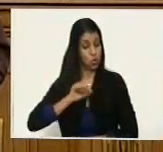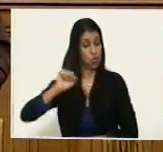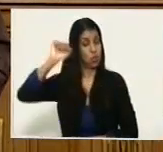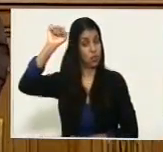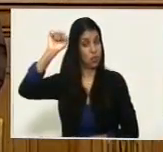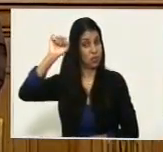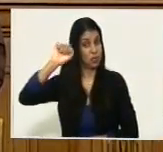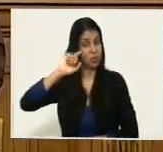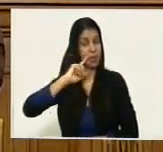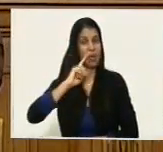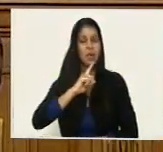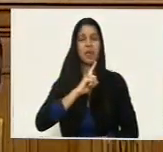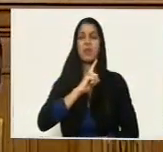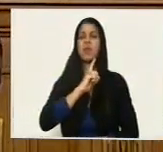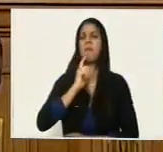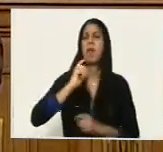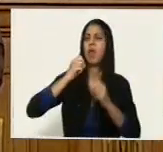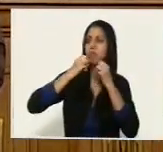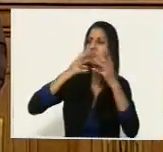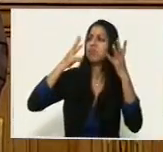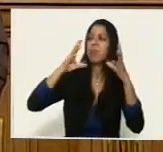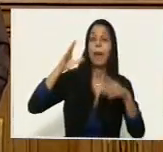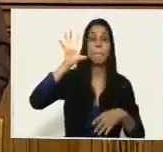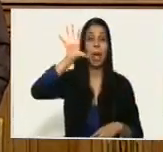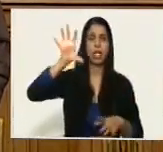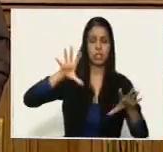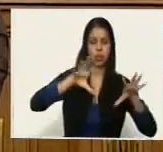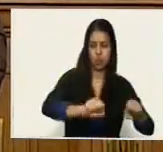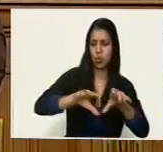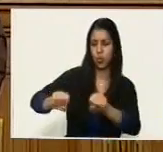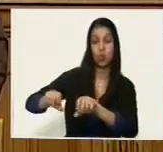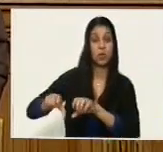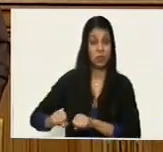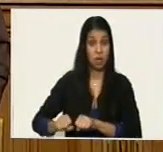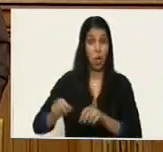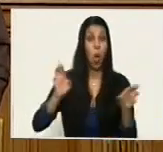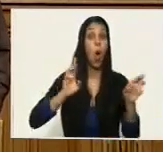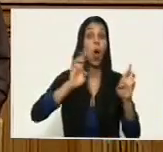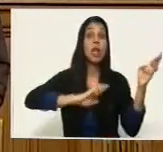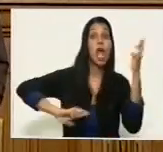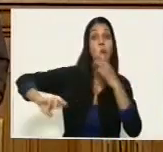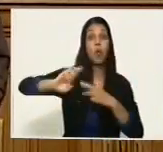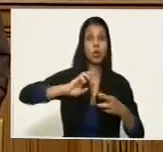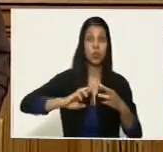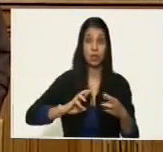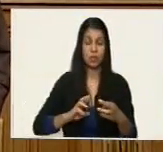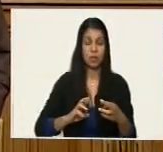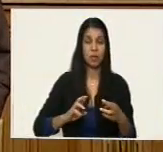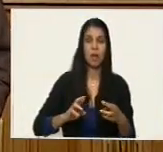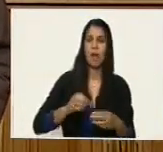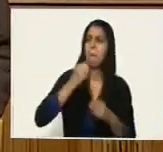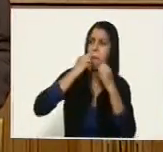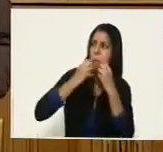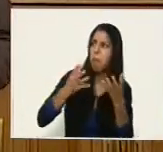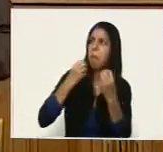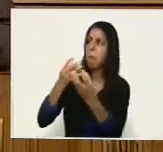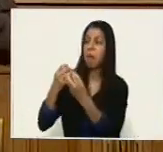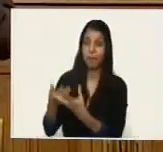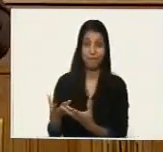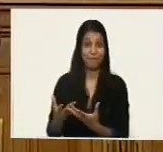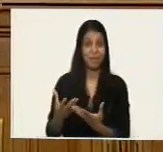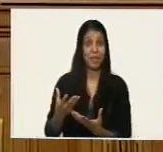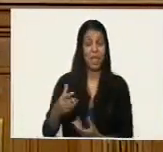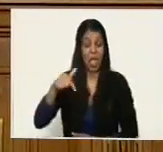fácil la palabra imperialismo y la palabra revolución también, por vía contraria. Aquí estuvo